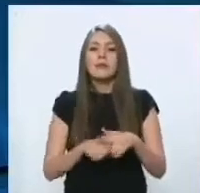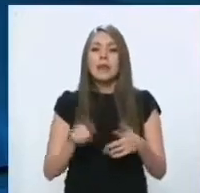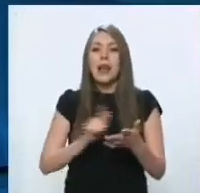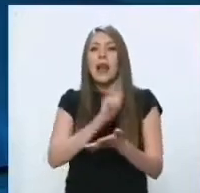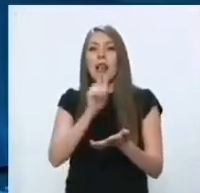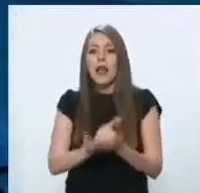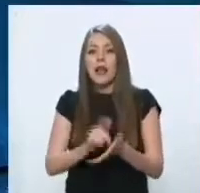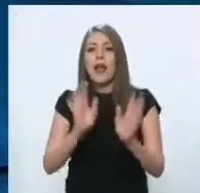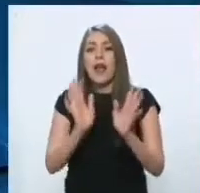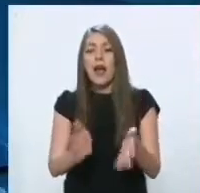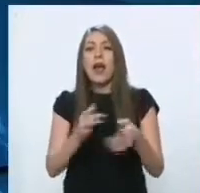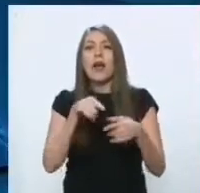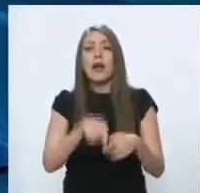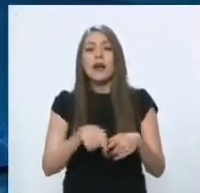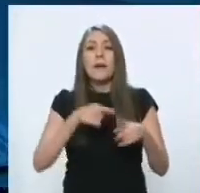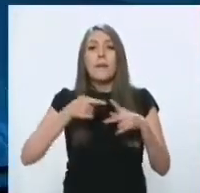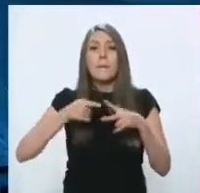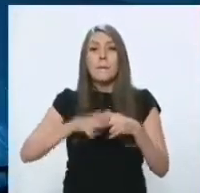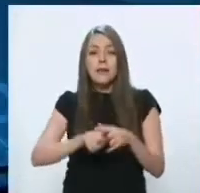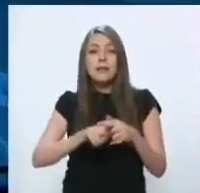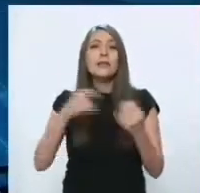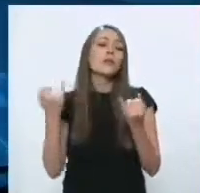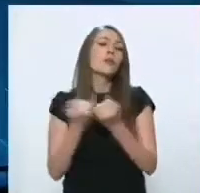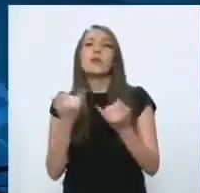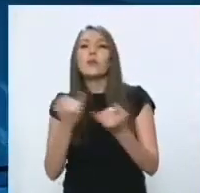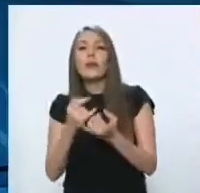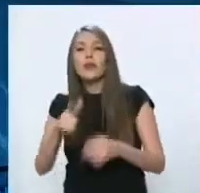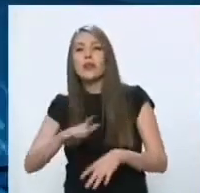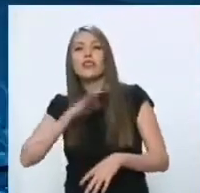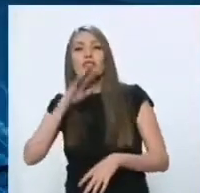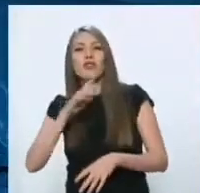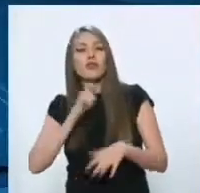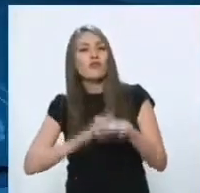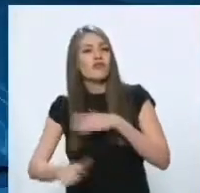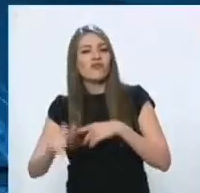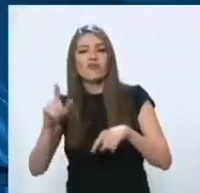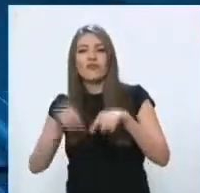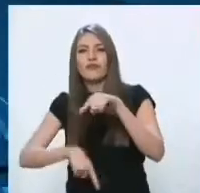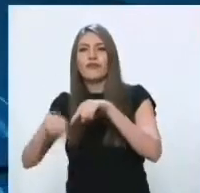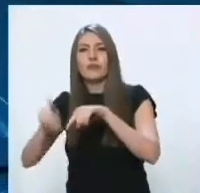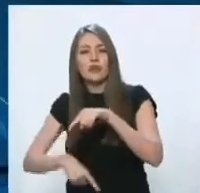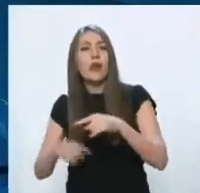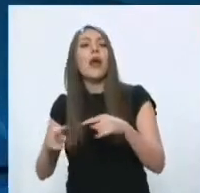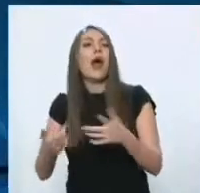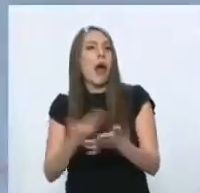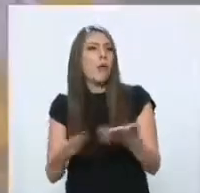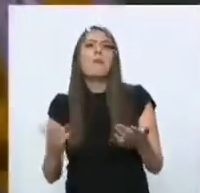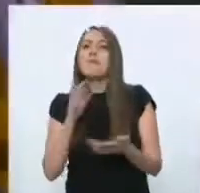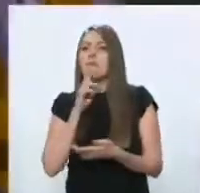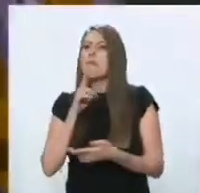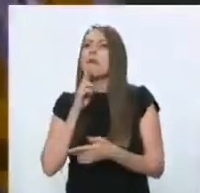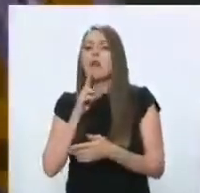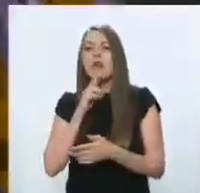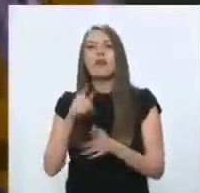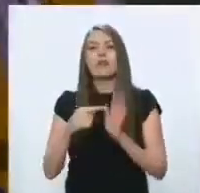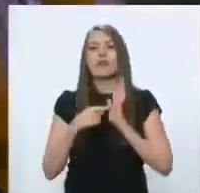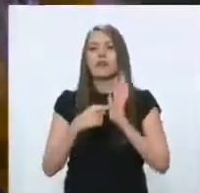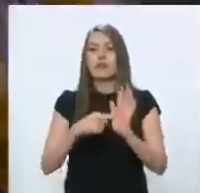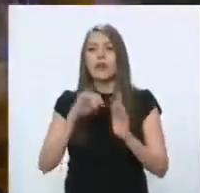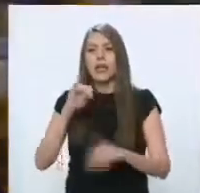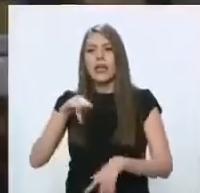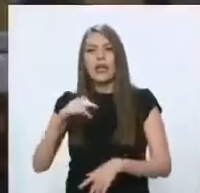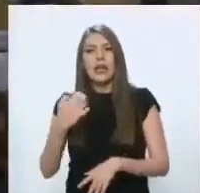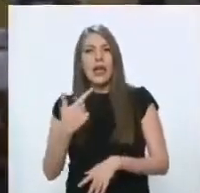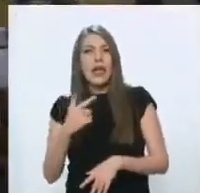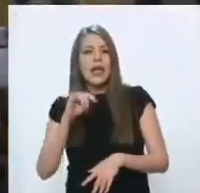discrecionalidades, por limpiar la casa, la parte de la corrupción, que es bastante importante, y también ha habido avances ahí, mostrados por el INEGI por una parte y por el